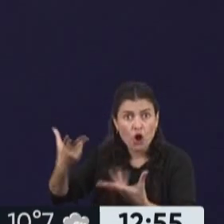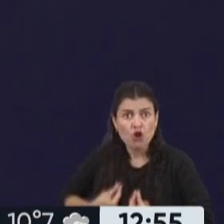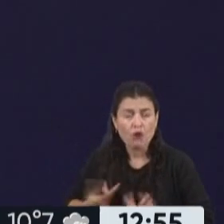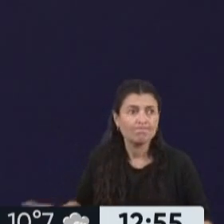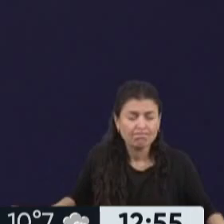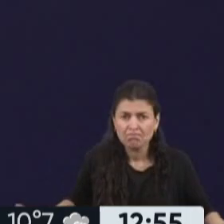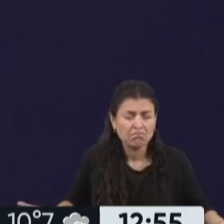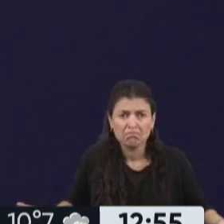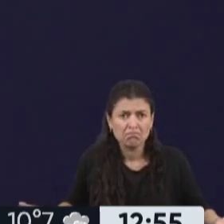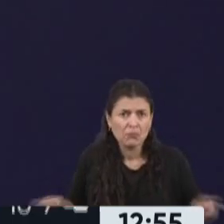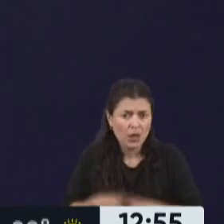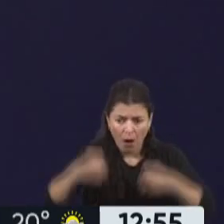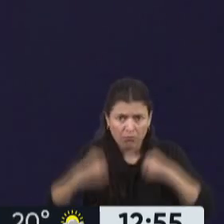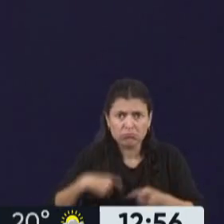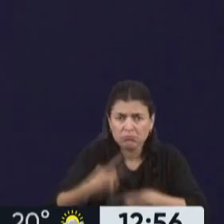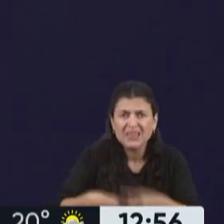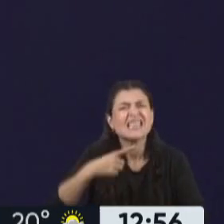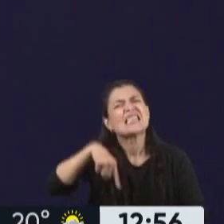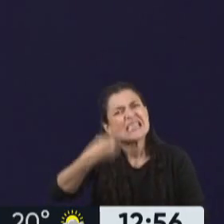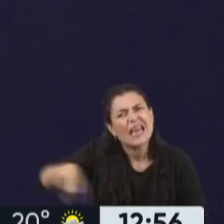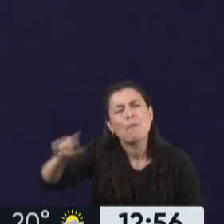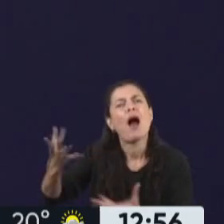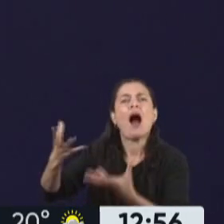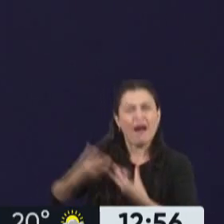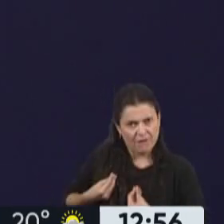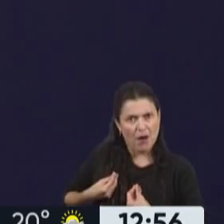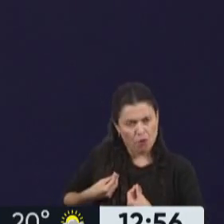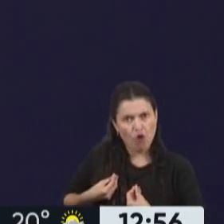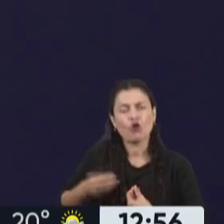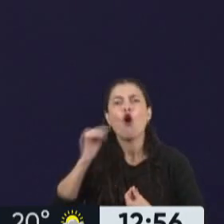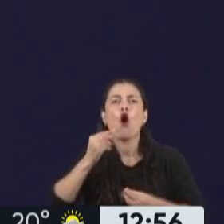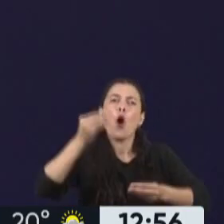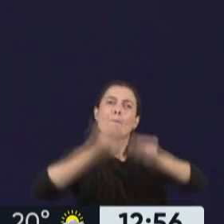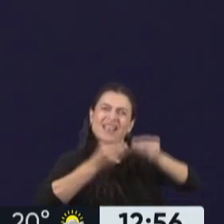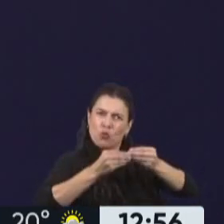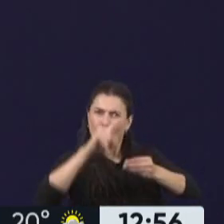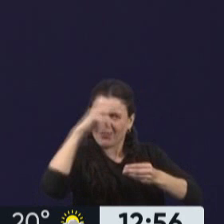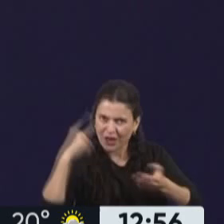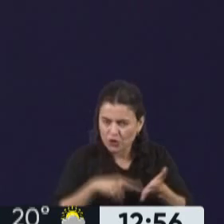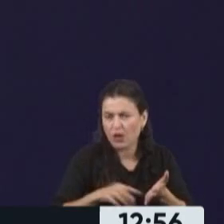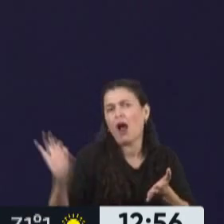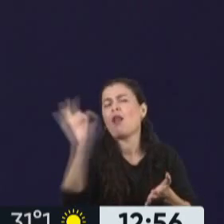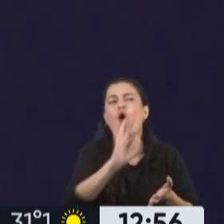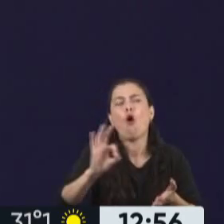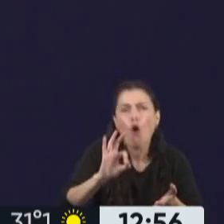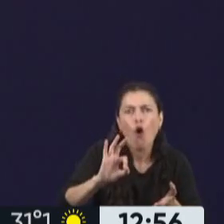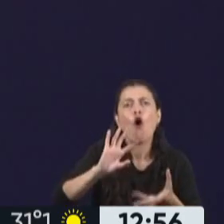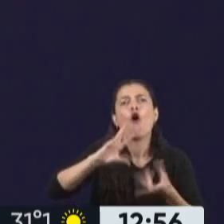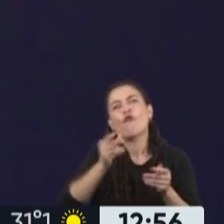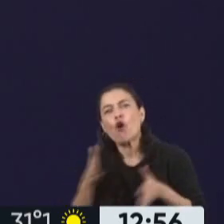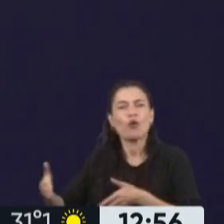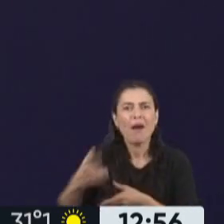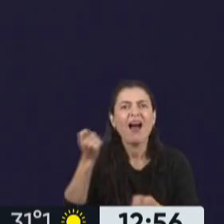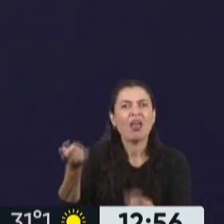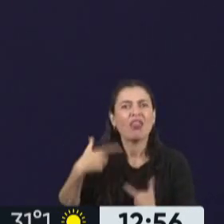se ha avalado, siempre se ha votado, sea directo, sea a través del presupuesto nacional o sea por alguna otra cuestión,